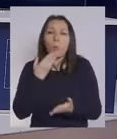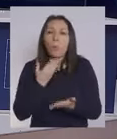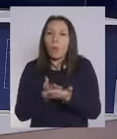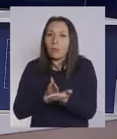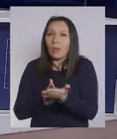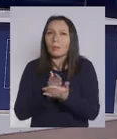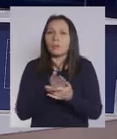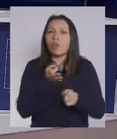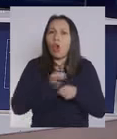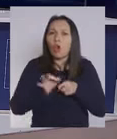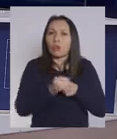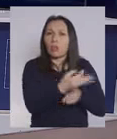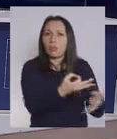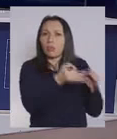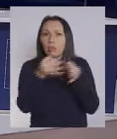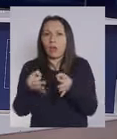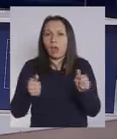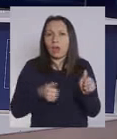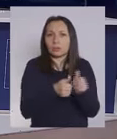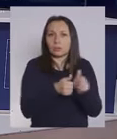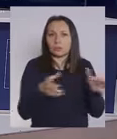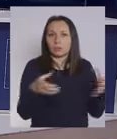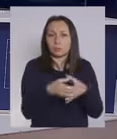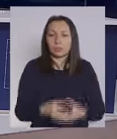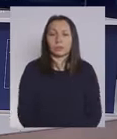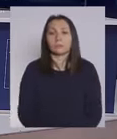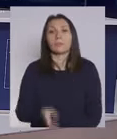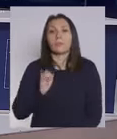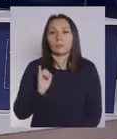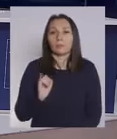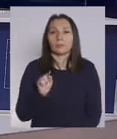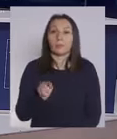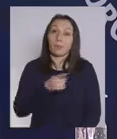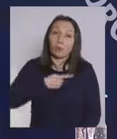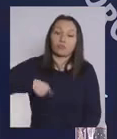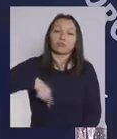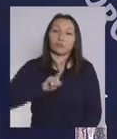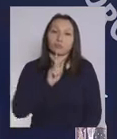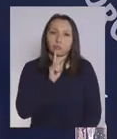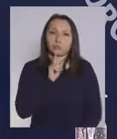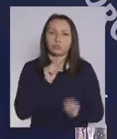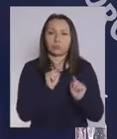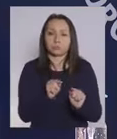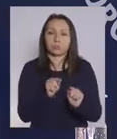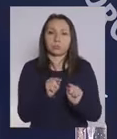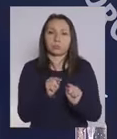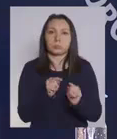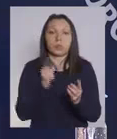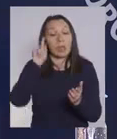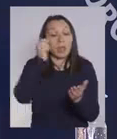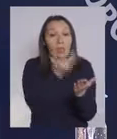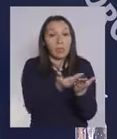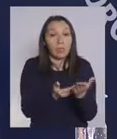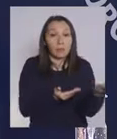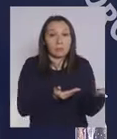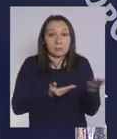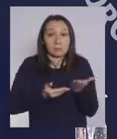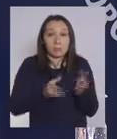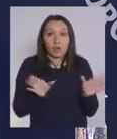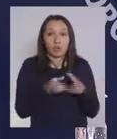adoptarían estas recomendaciones, si es así? Sí, efectivamente, nosotros tenemos una propuesta que nos hizo el